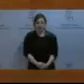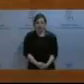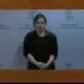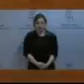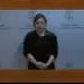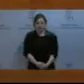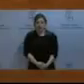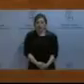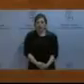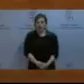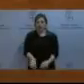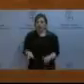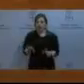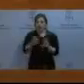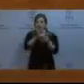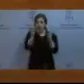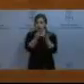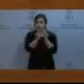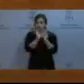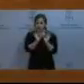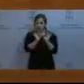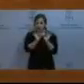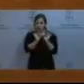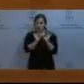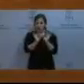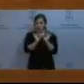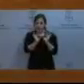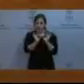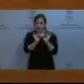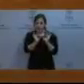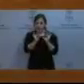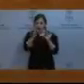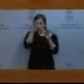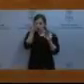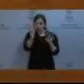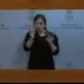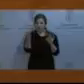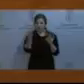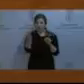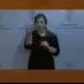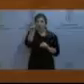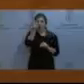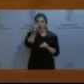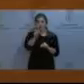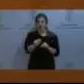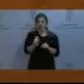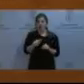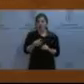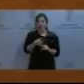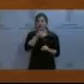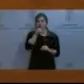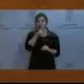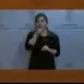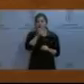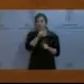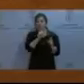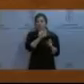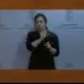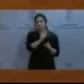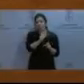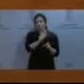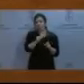A estas conclusiones objetivas, no las subjetivas, he dicho, hay que añadir las que incluí en la interpelación en junio y que paso a